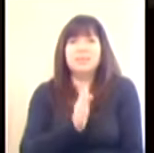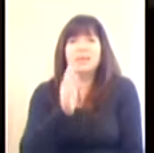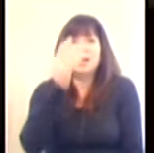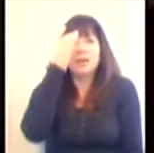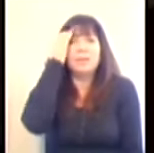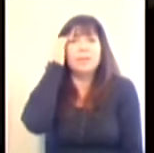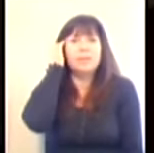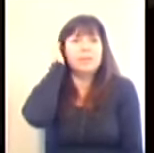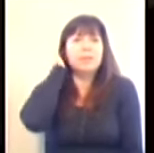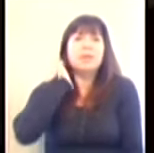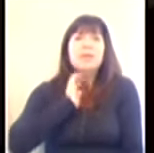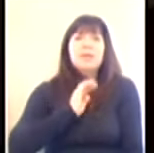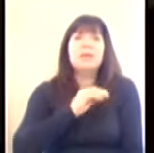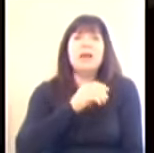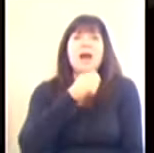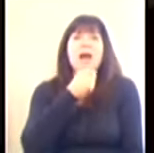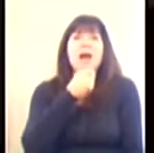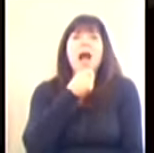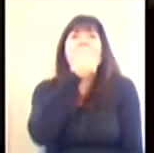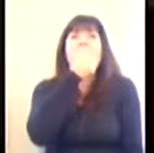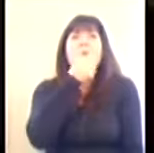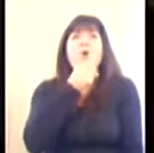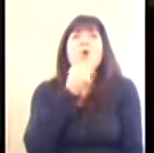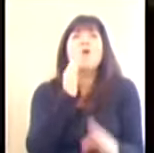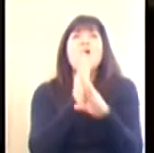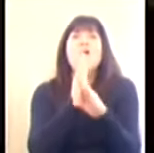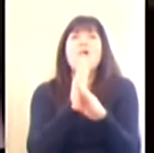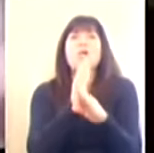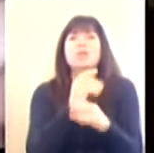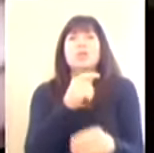un momento el audio, dale nomás. ¿Algo, no? Ya, perdón.